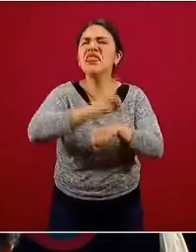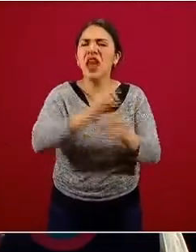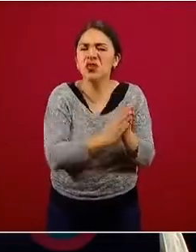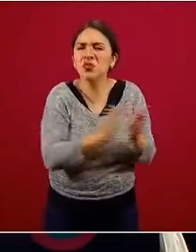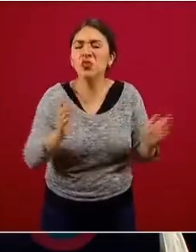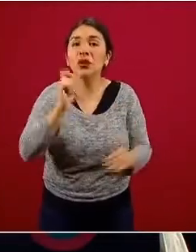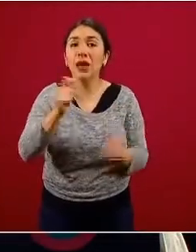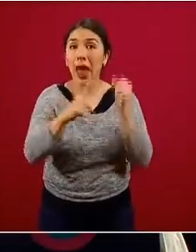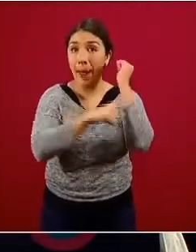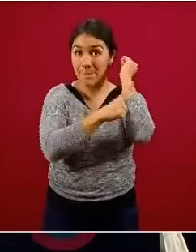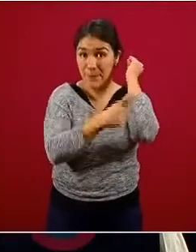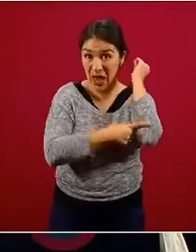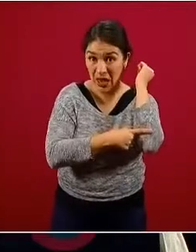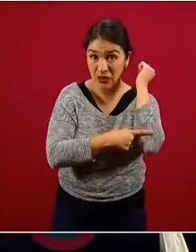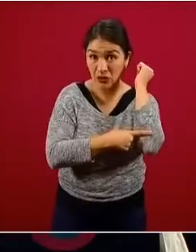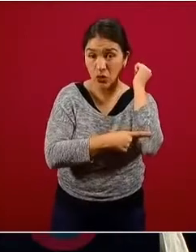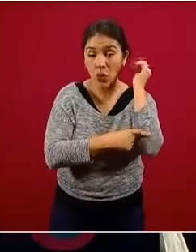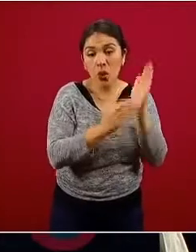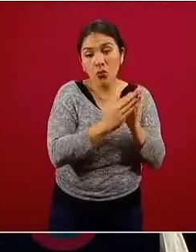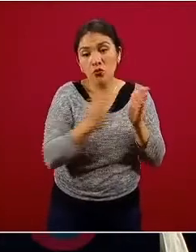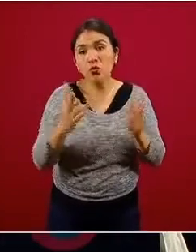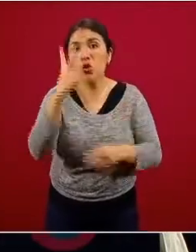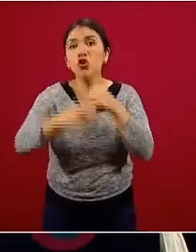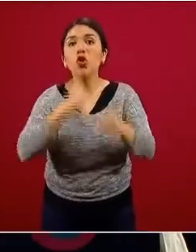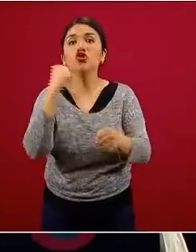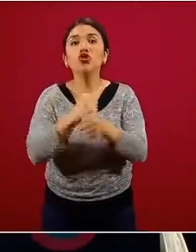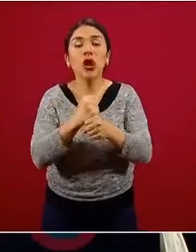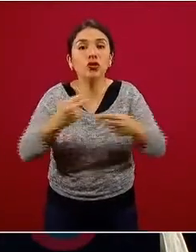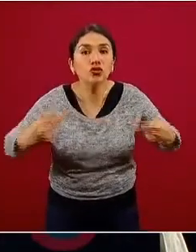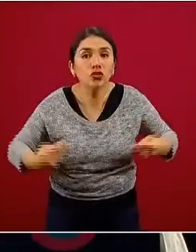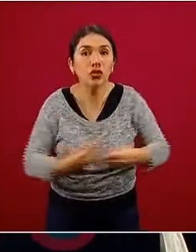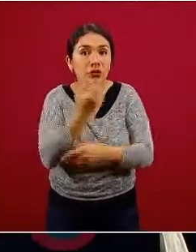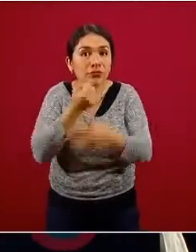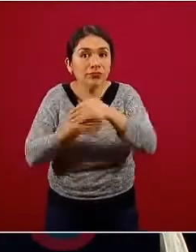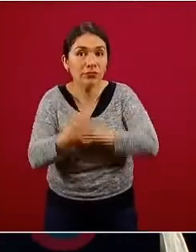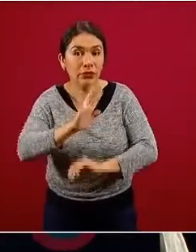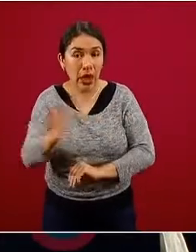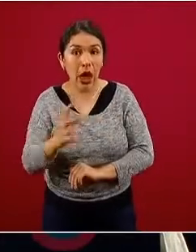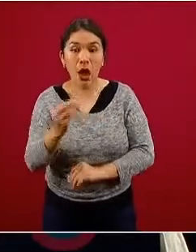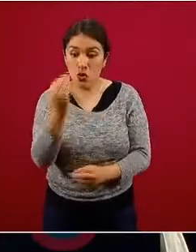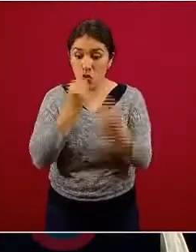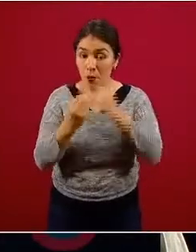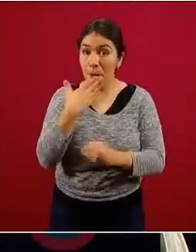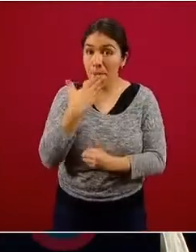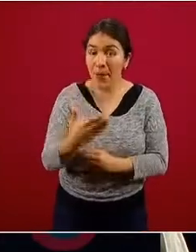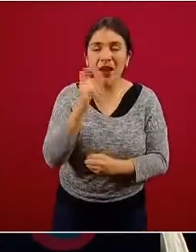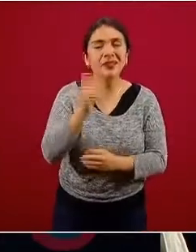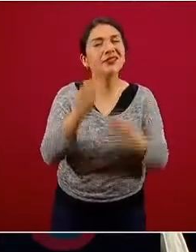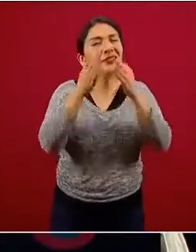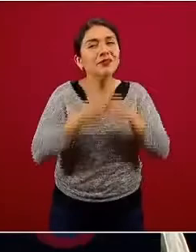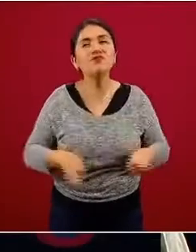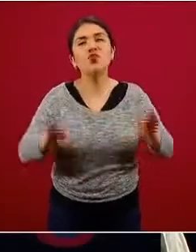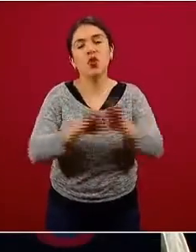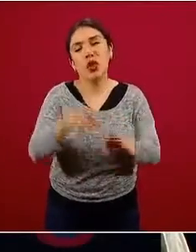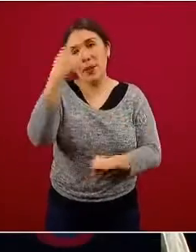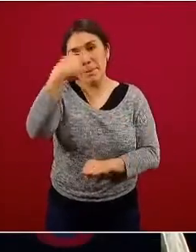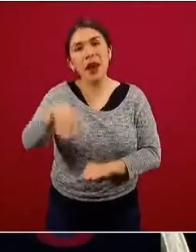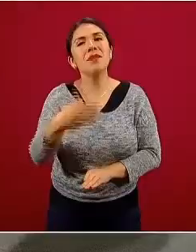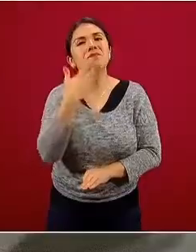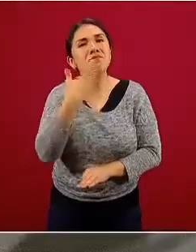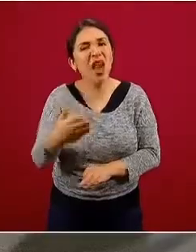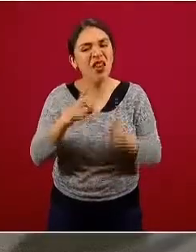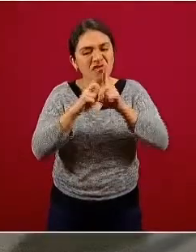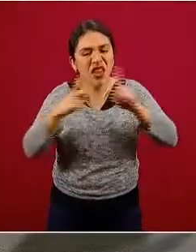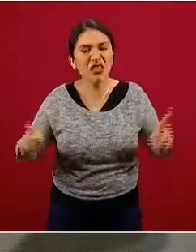vida? El embarazo y los primeros 2 años de vida. Una adecuada nutrición es esencial para un